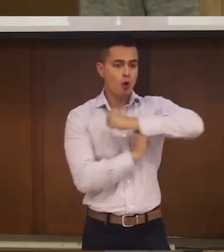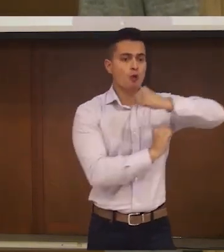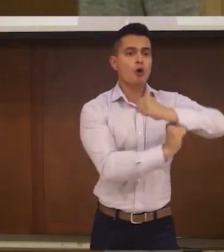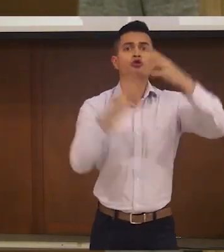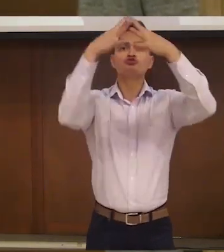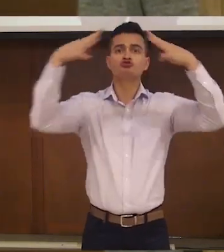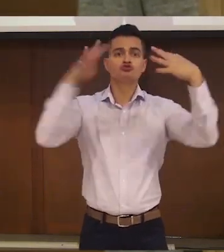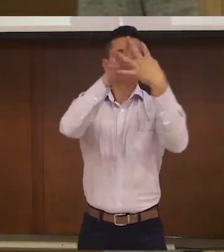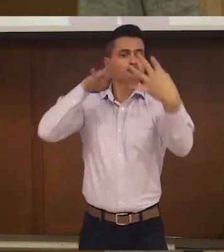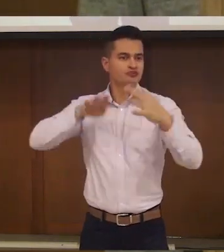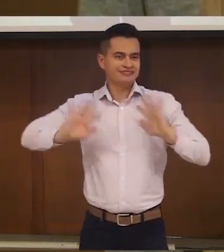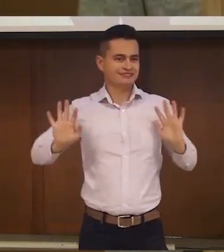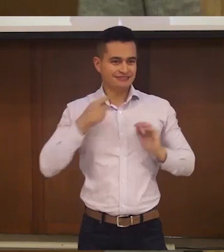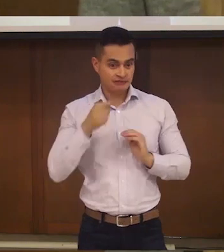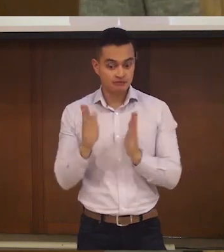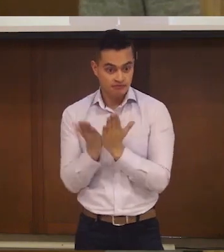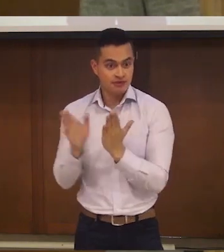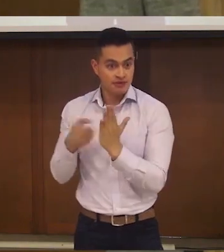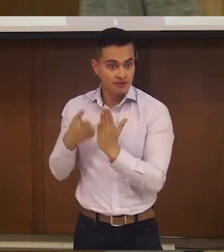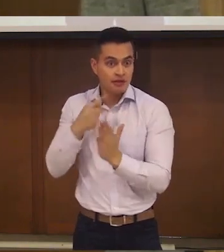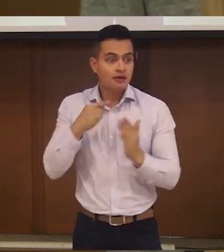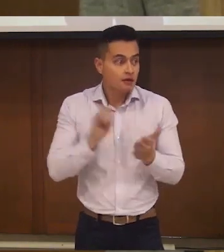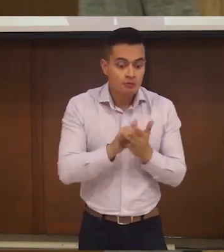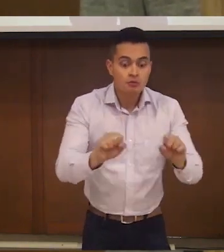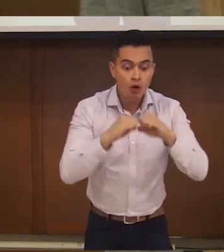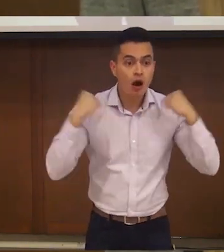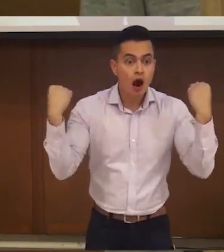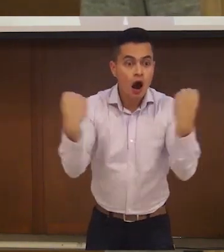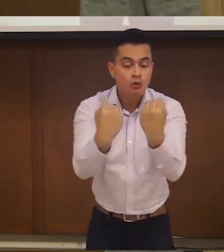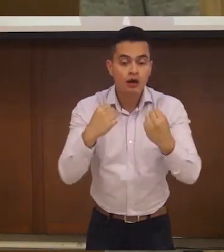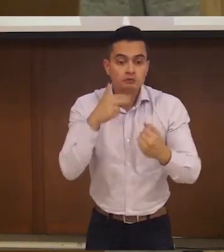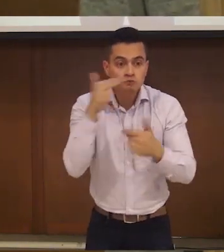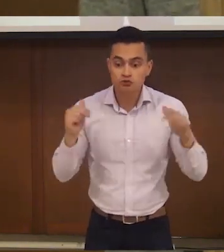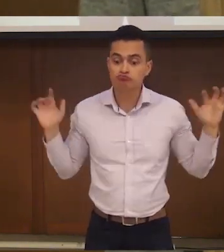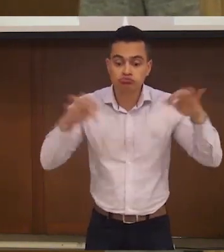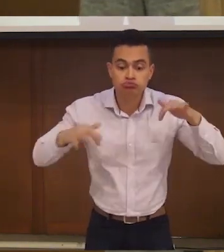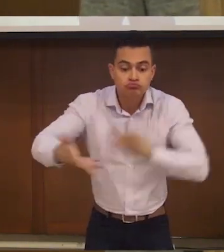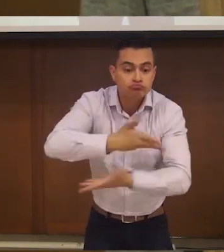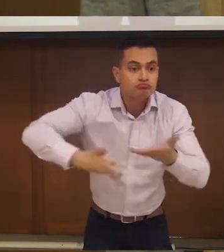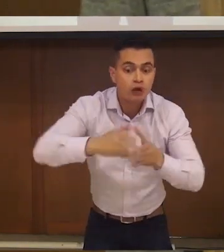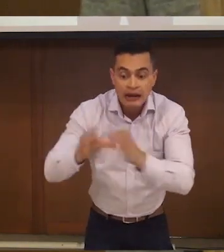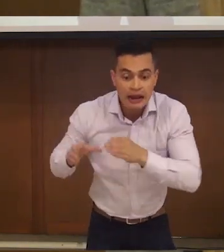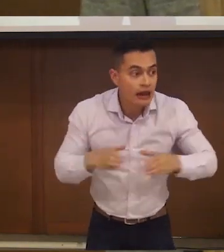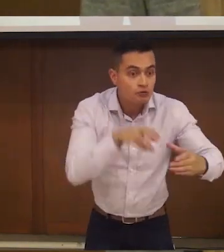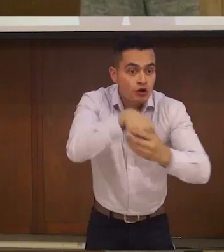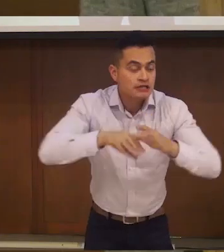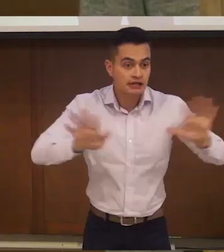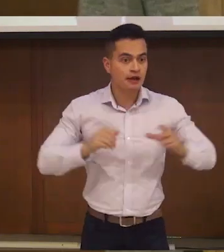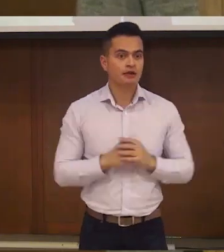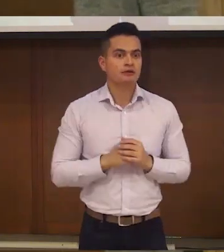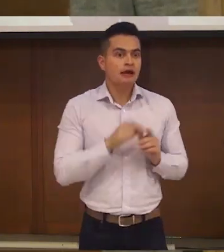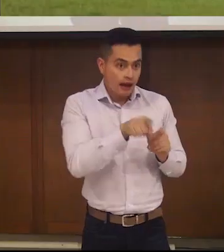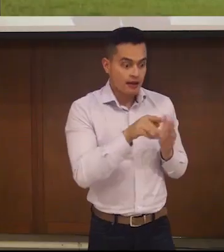nada. Y que es un solo salón donde están todos los chicos. Y la referencia que me